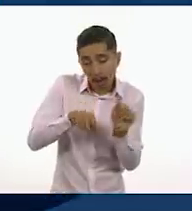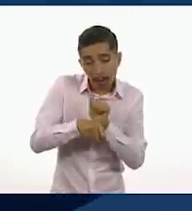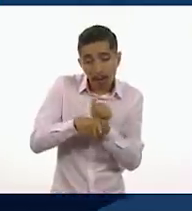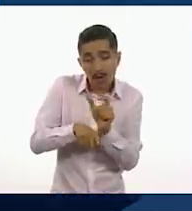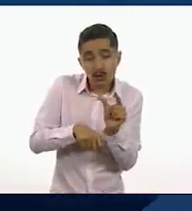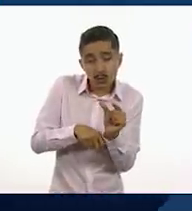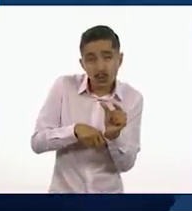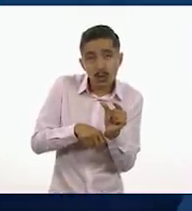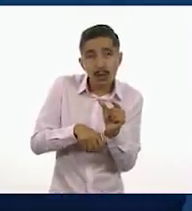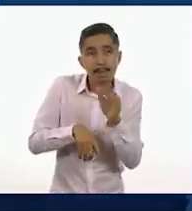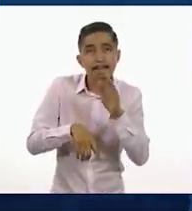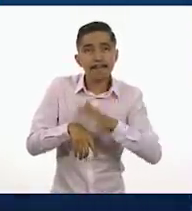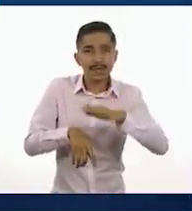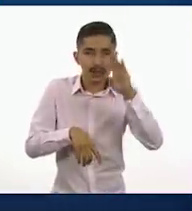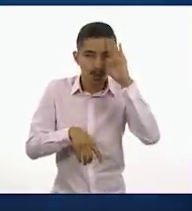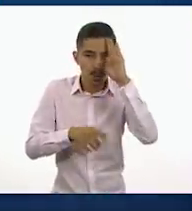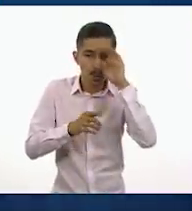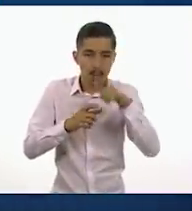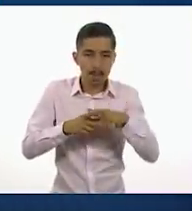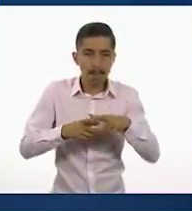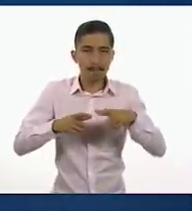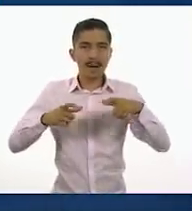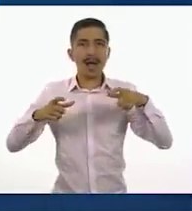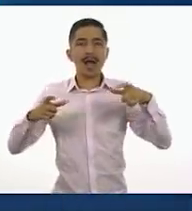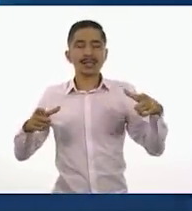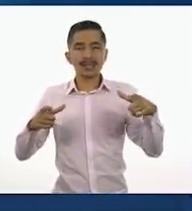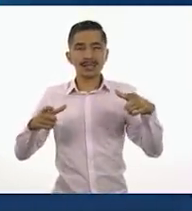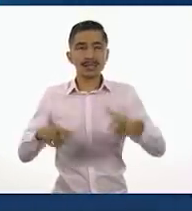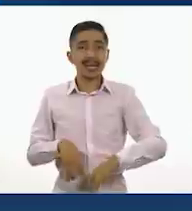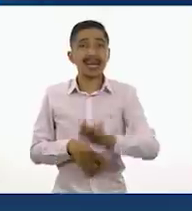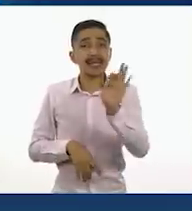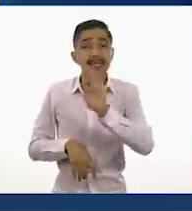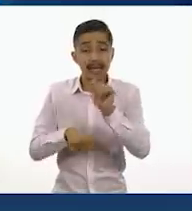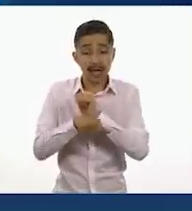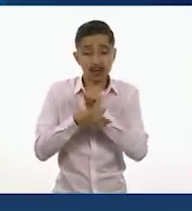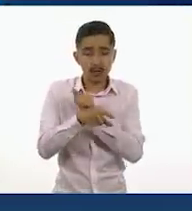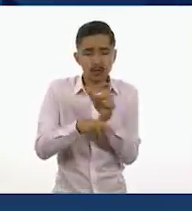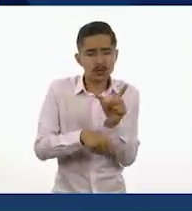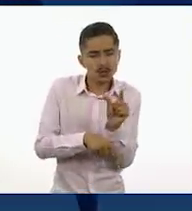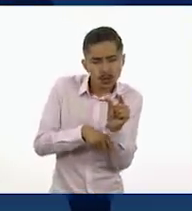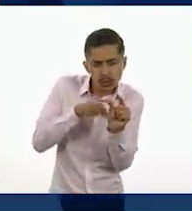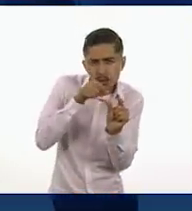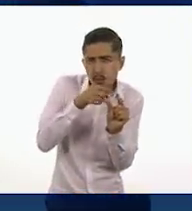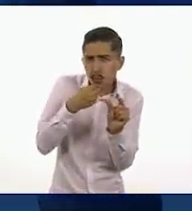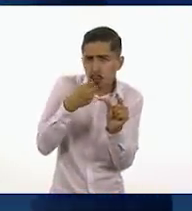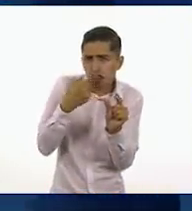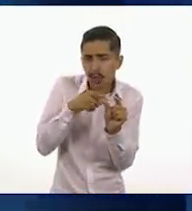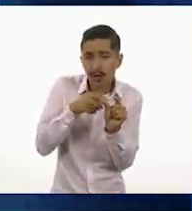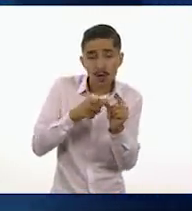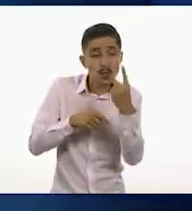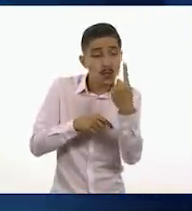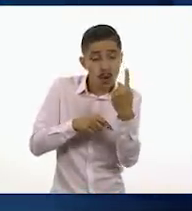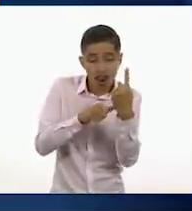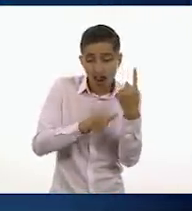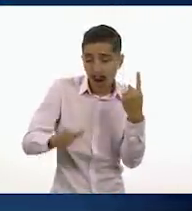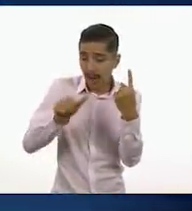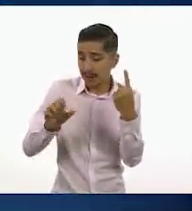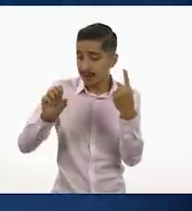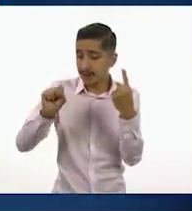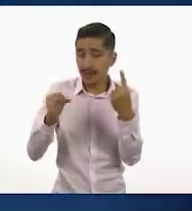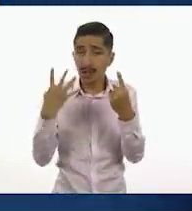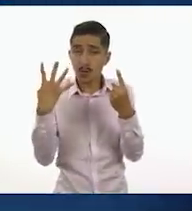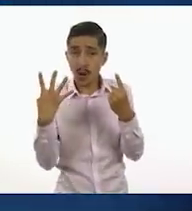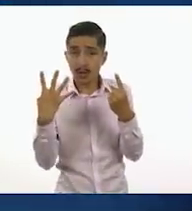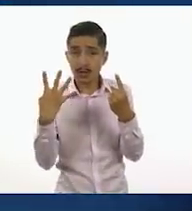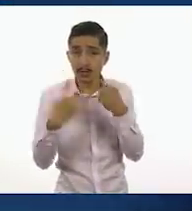más grande es el número de la escala. Si el auto más pequeño tiene escala de